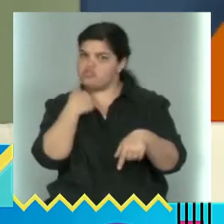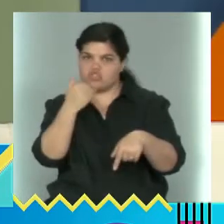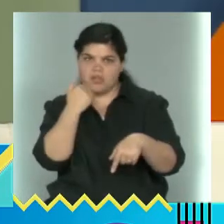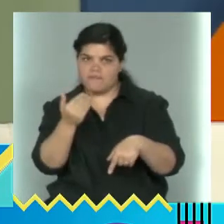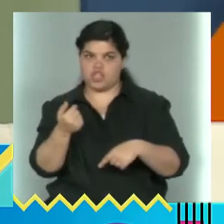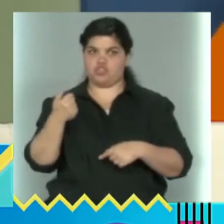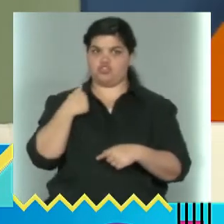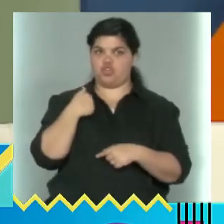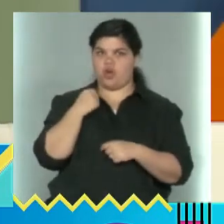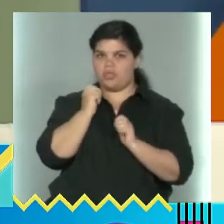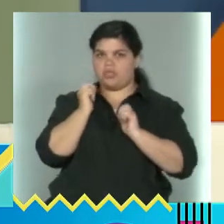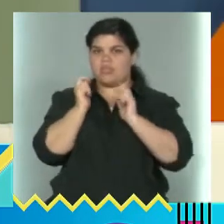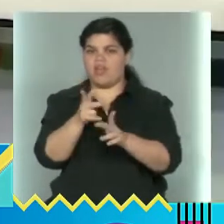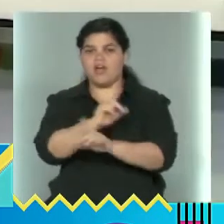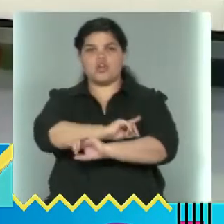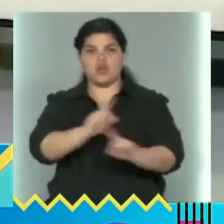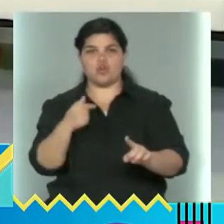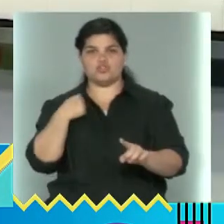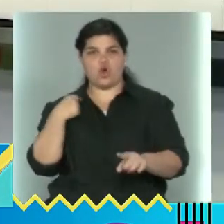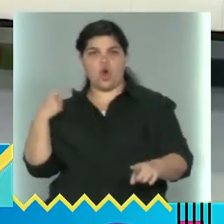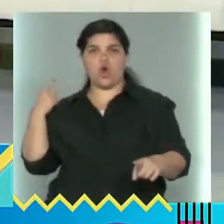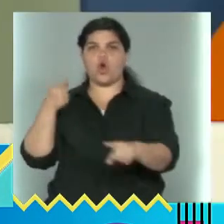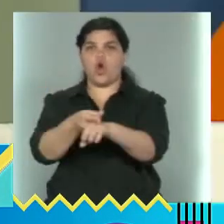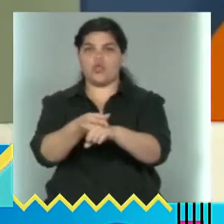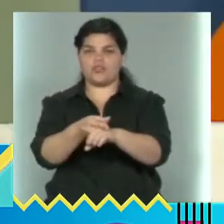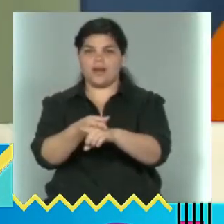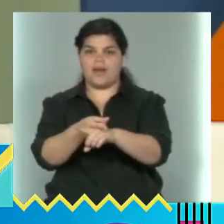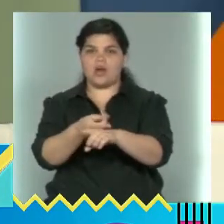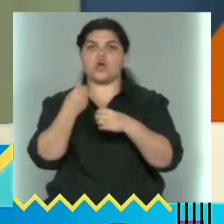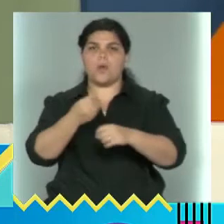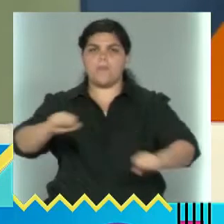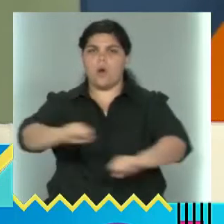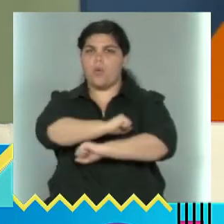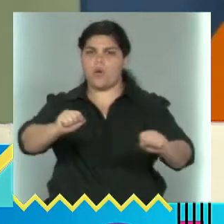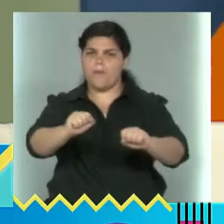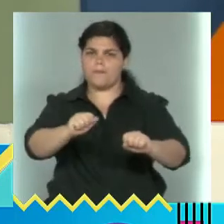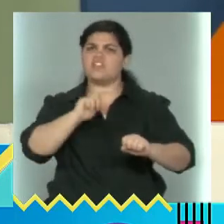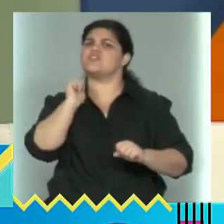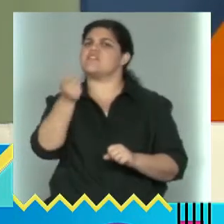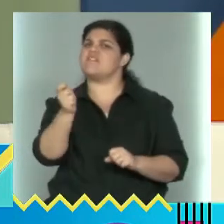terrorismo, sino voy a combatir al terrorismo con bombas. Entonces, bueno, ¿quién es el terrorista?